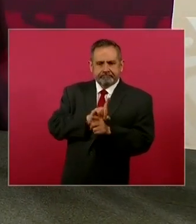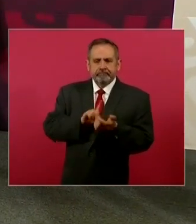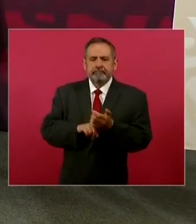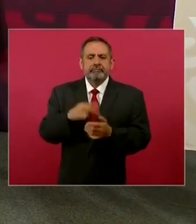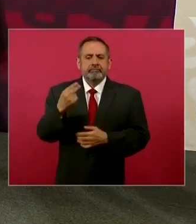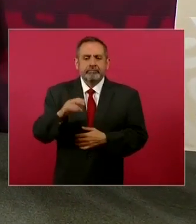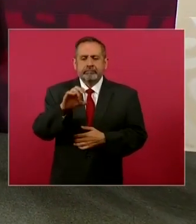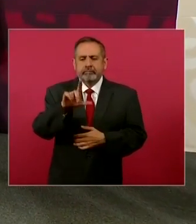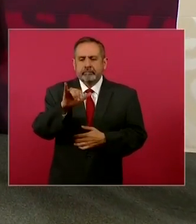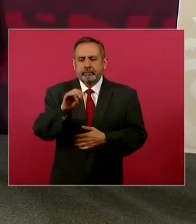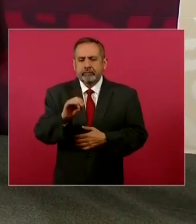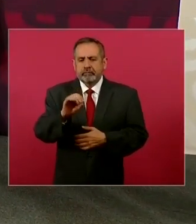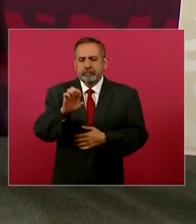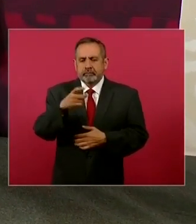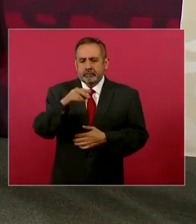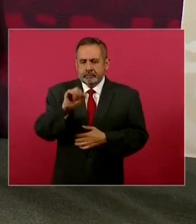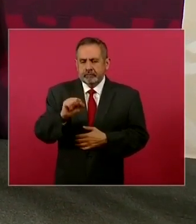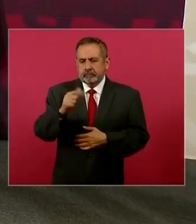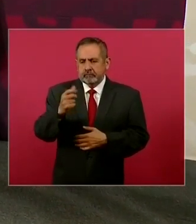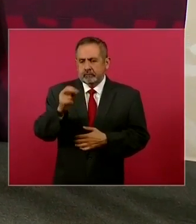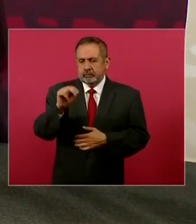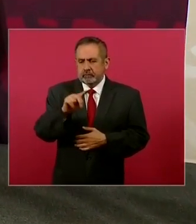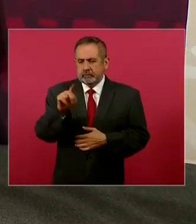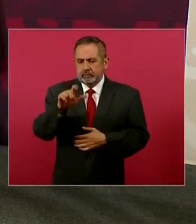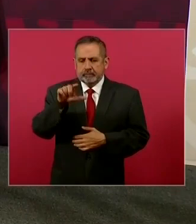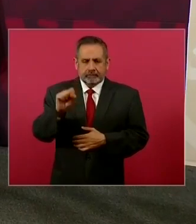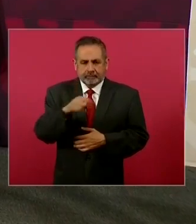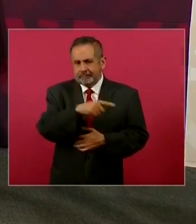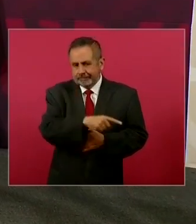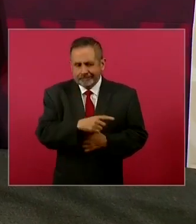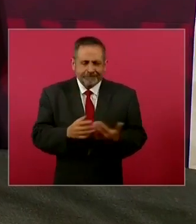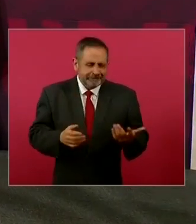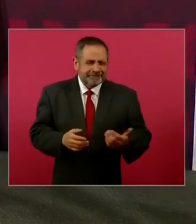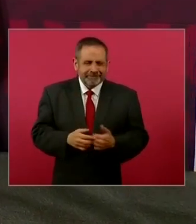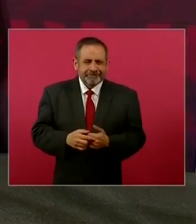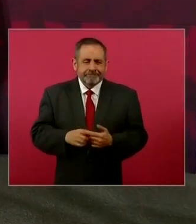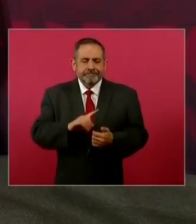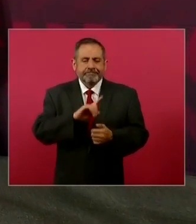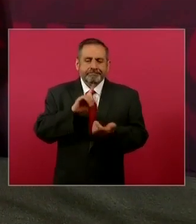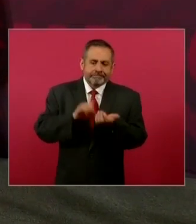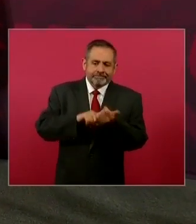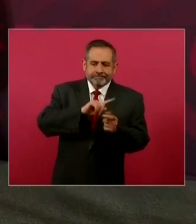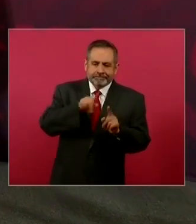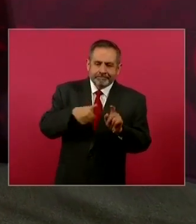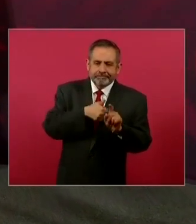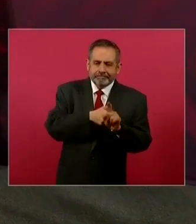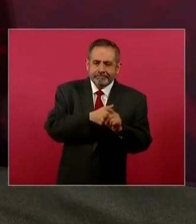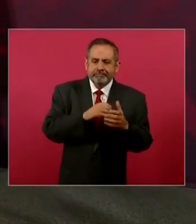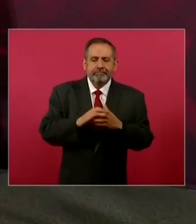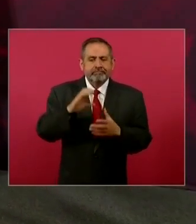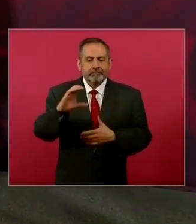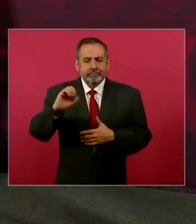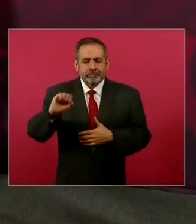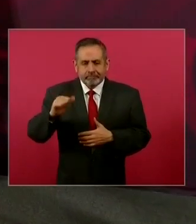hijo, pero desde luego detrás está Salinas